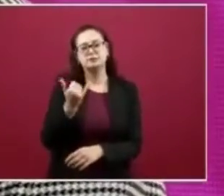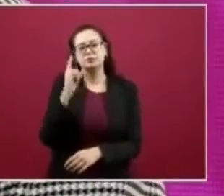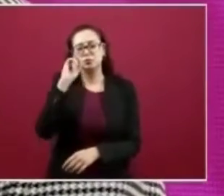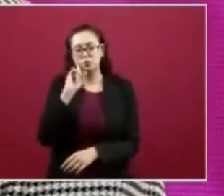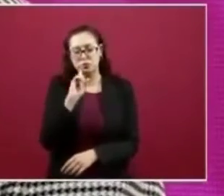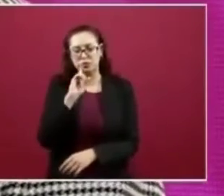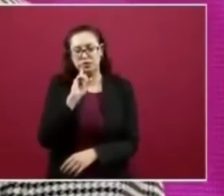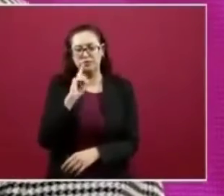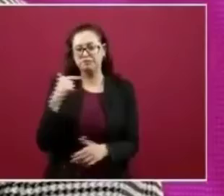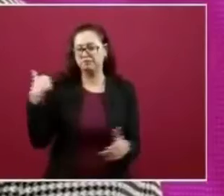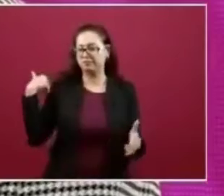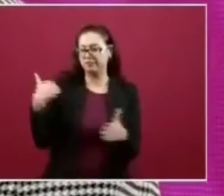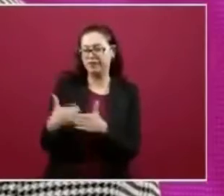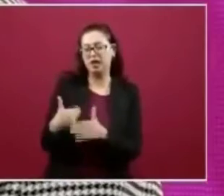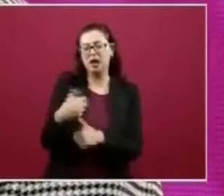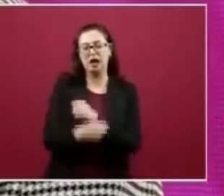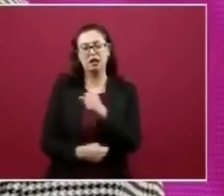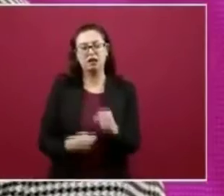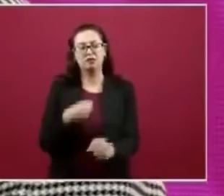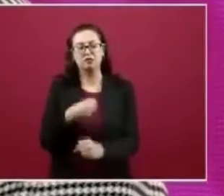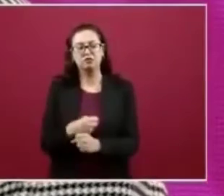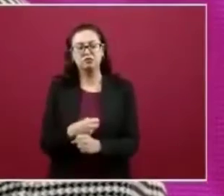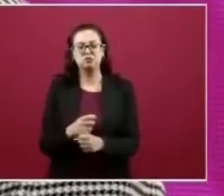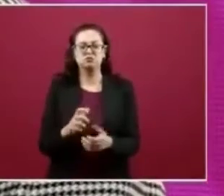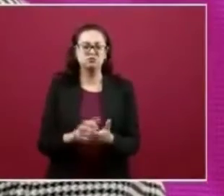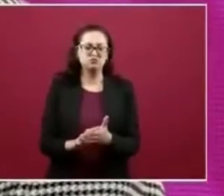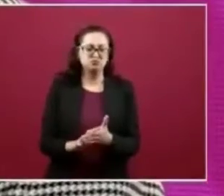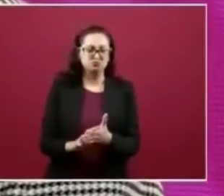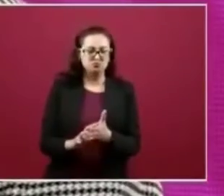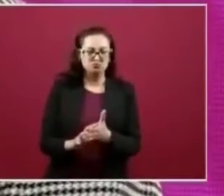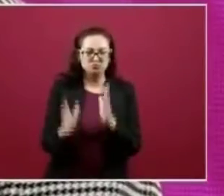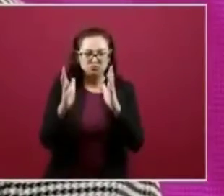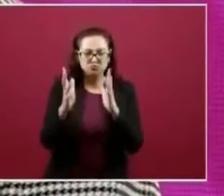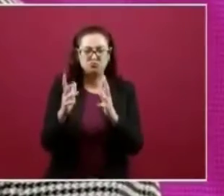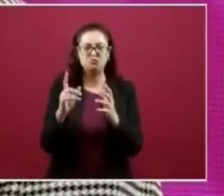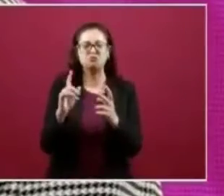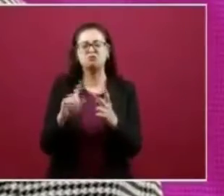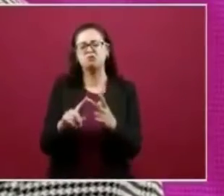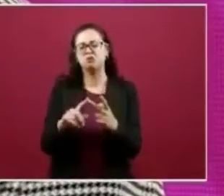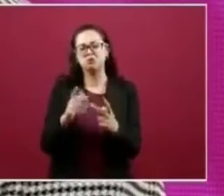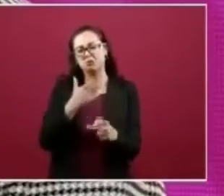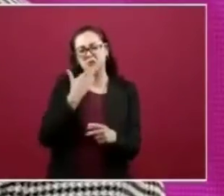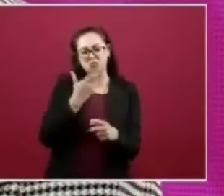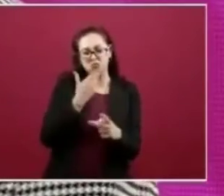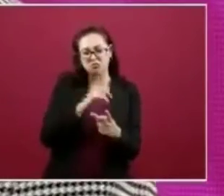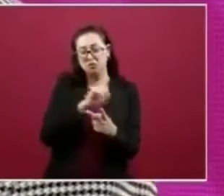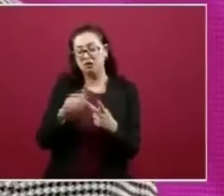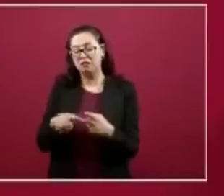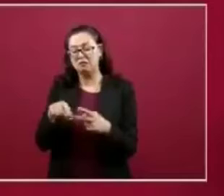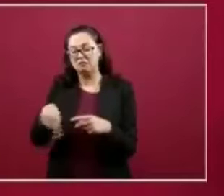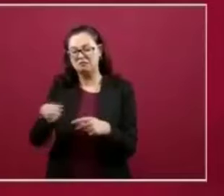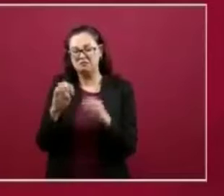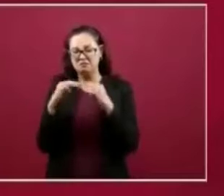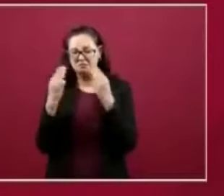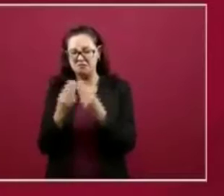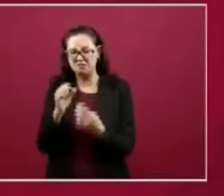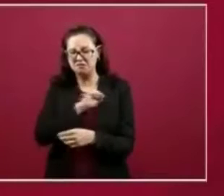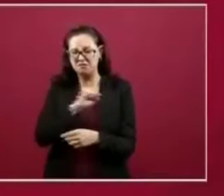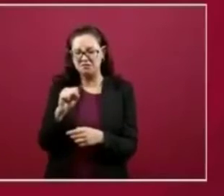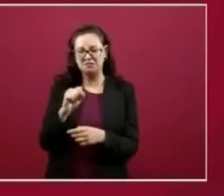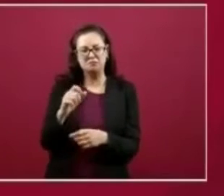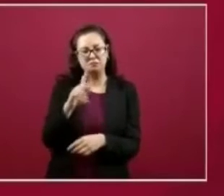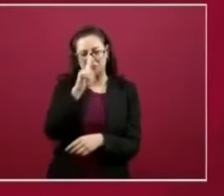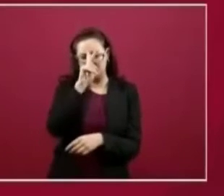últimos años tanto la violencia común como la violencia de la delincuencia organizada se ha ensañado en contra de